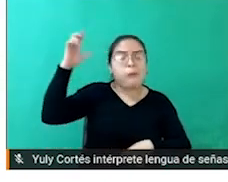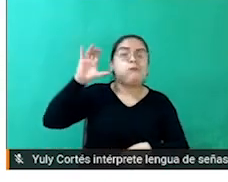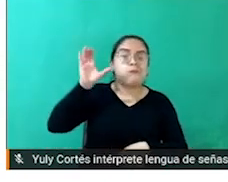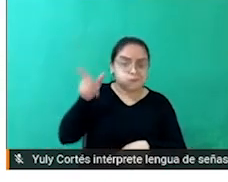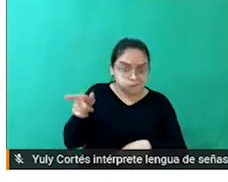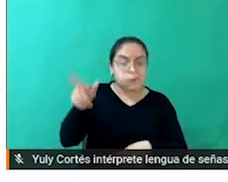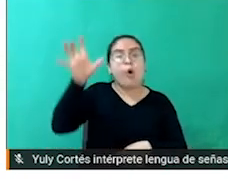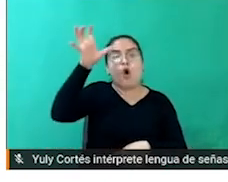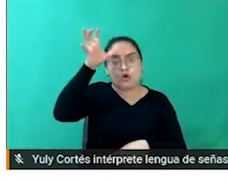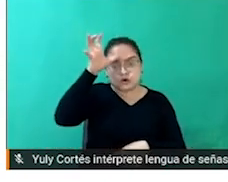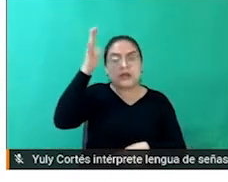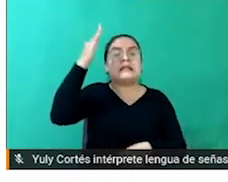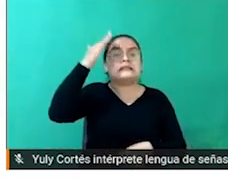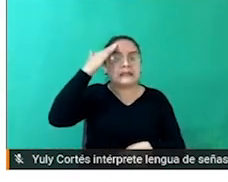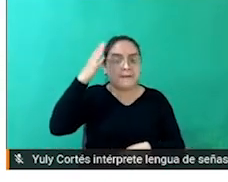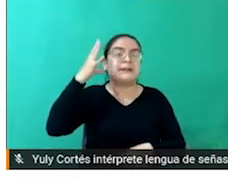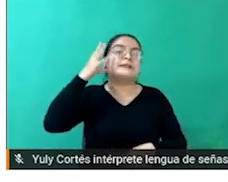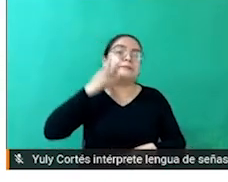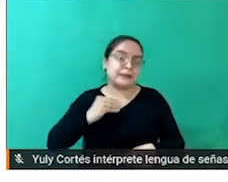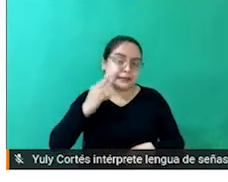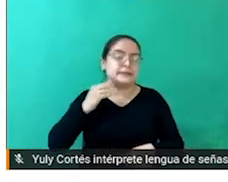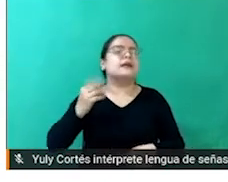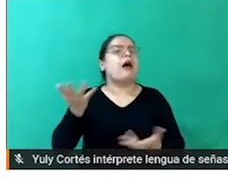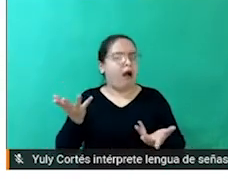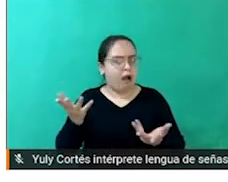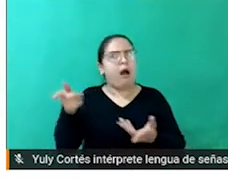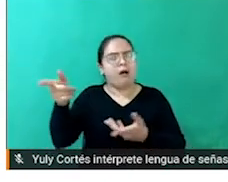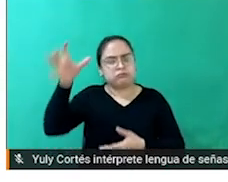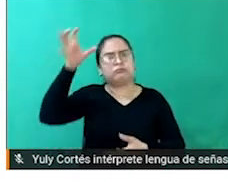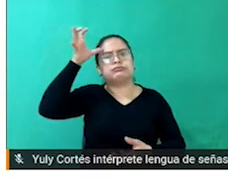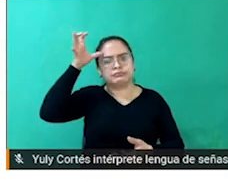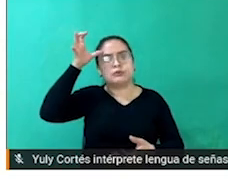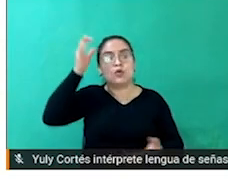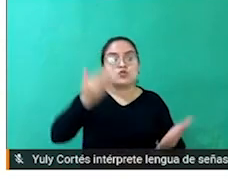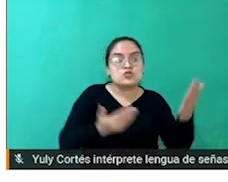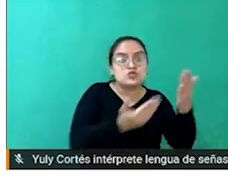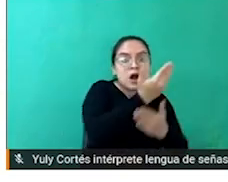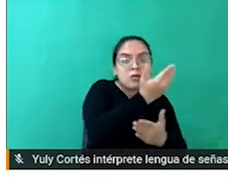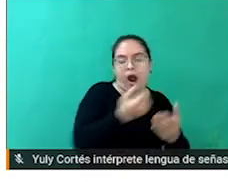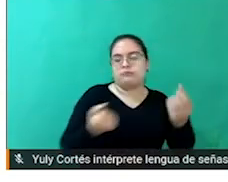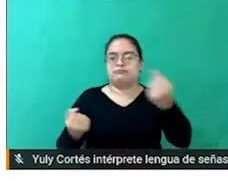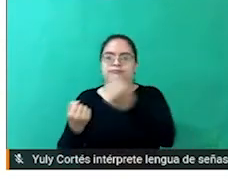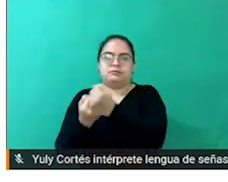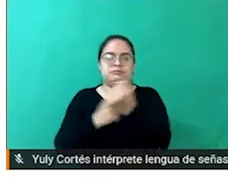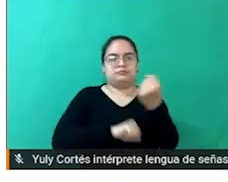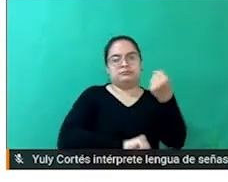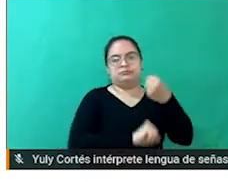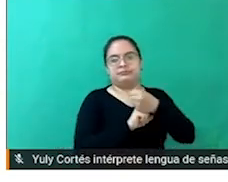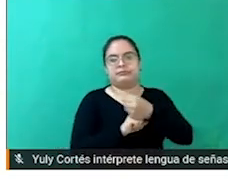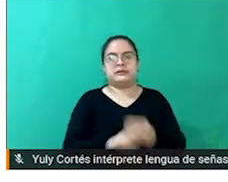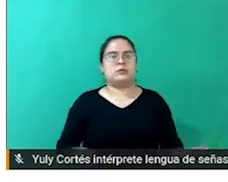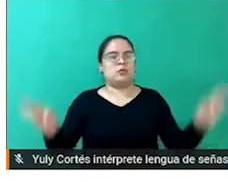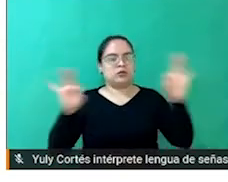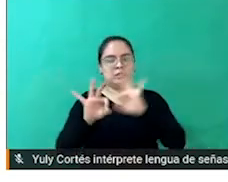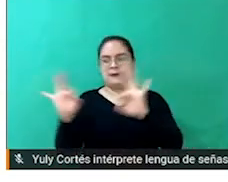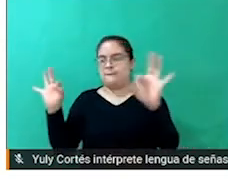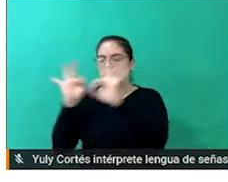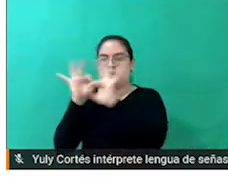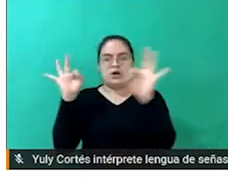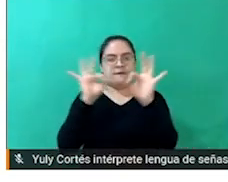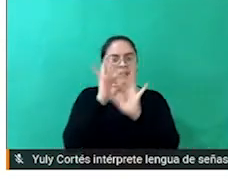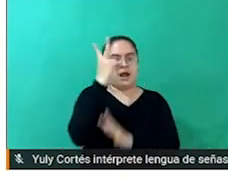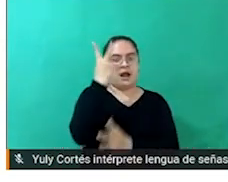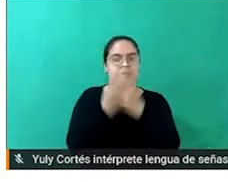en aquellas personas que ya tienen experiencia. Es ahí donde nosotros también debemos enfocarnos. Y es así